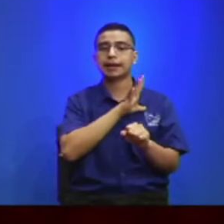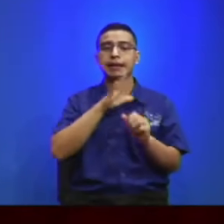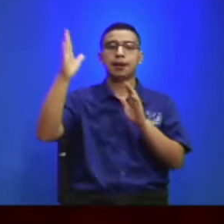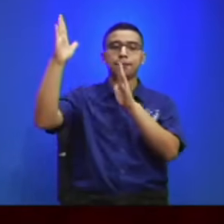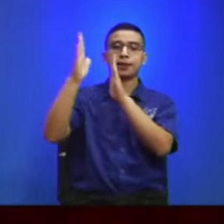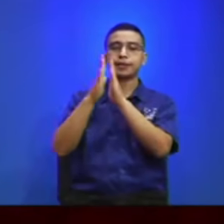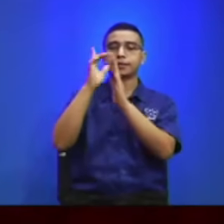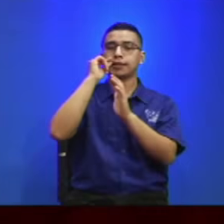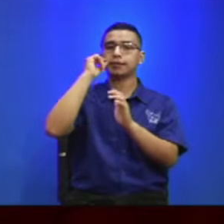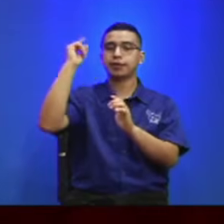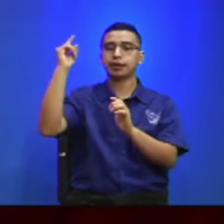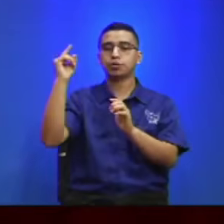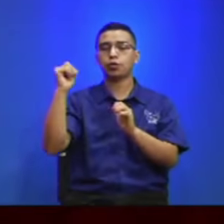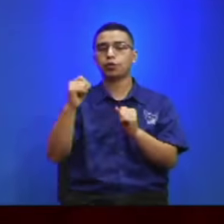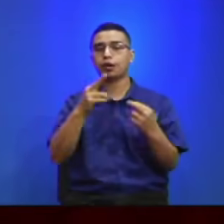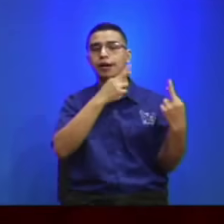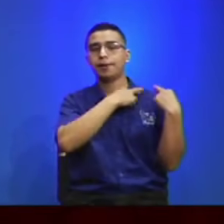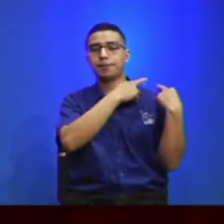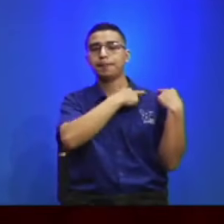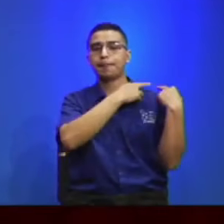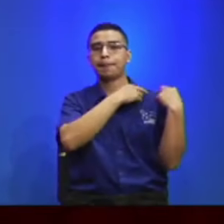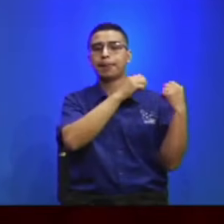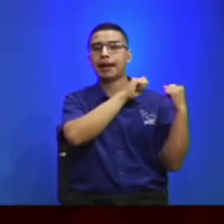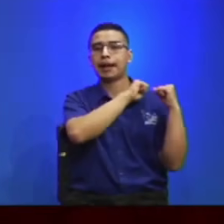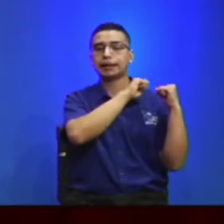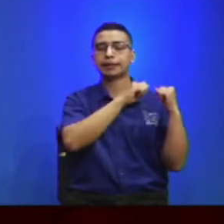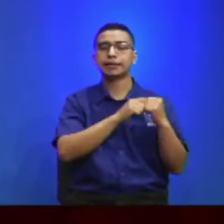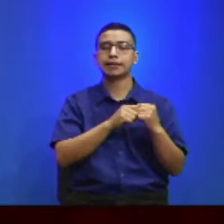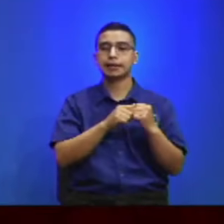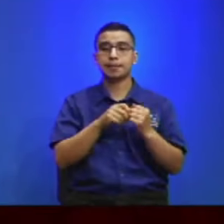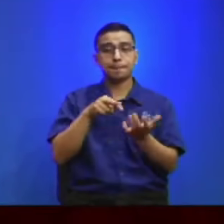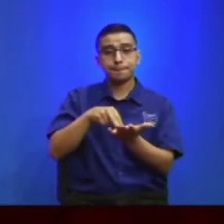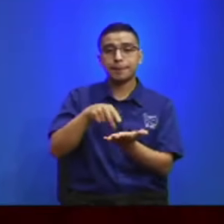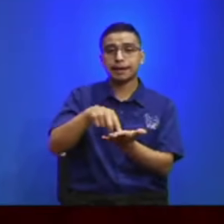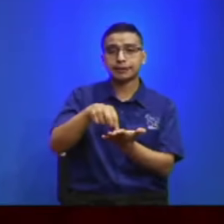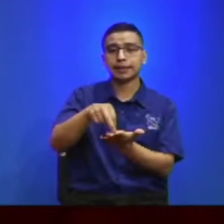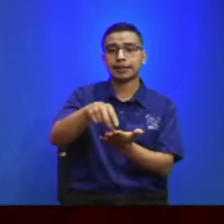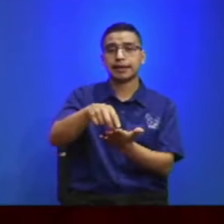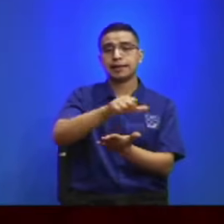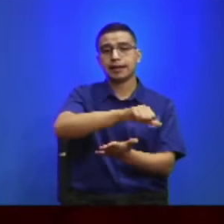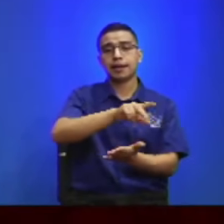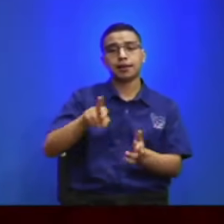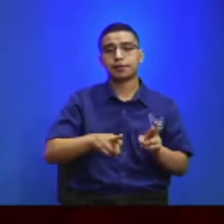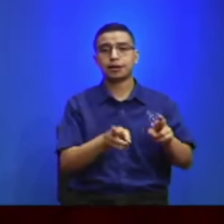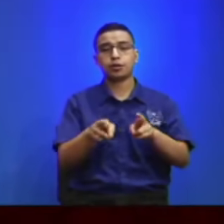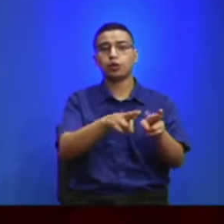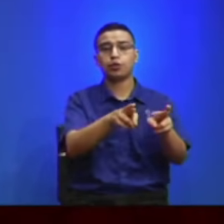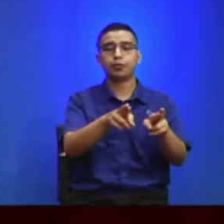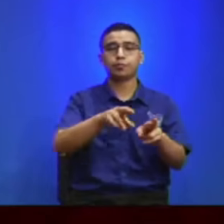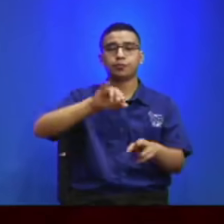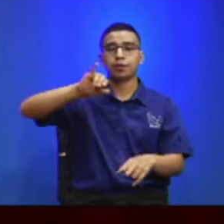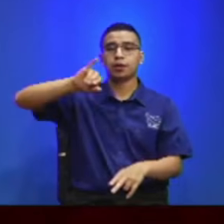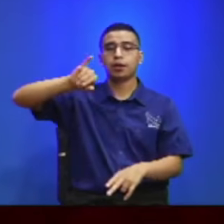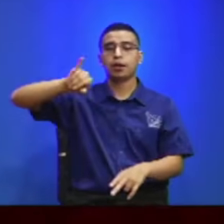señor de toda la tierra se asienten en las aguas del jordán las aguas del jordán